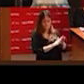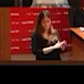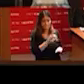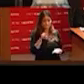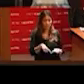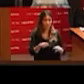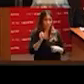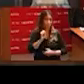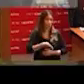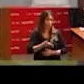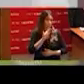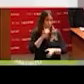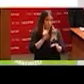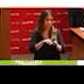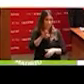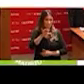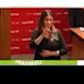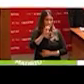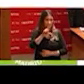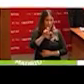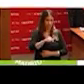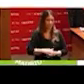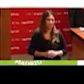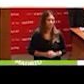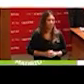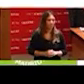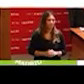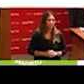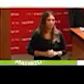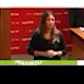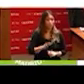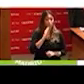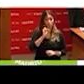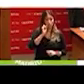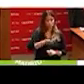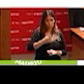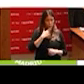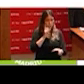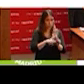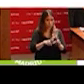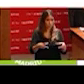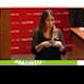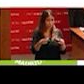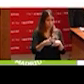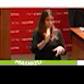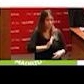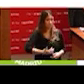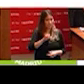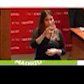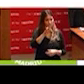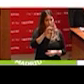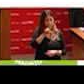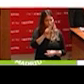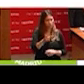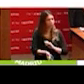miembro del club de empresarios Estela el club de empresarios Estela surge